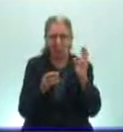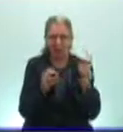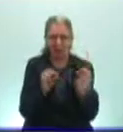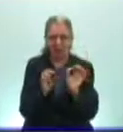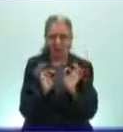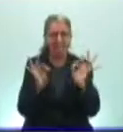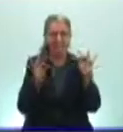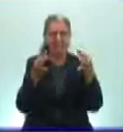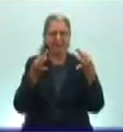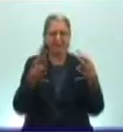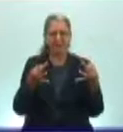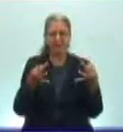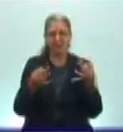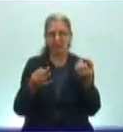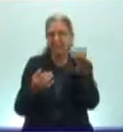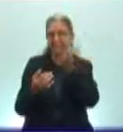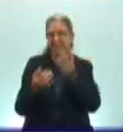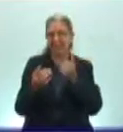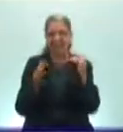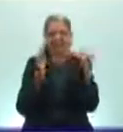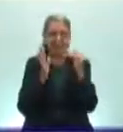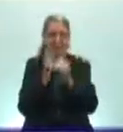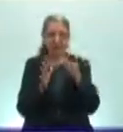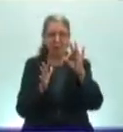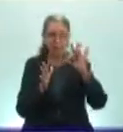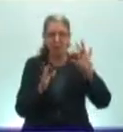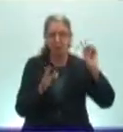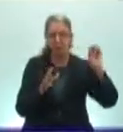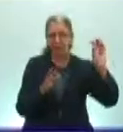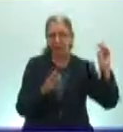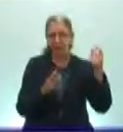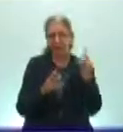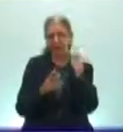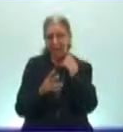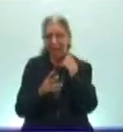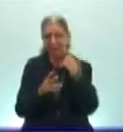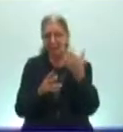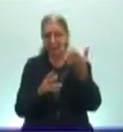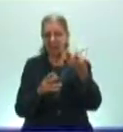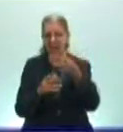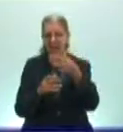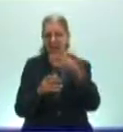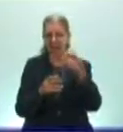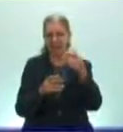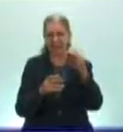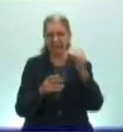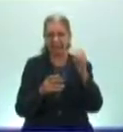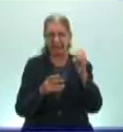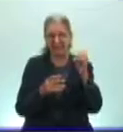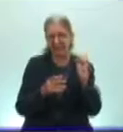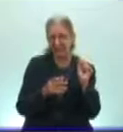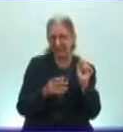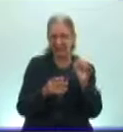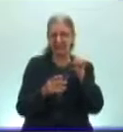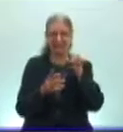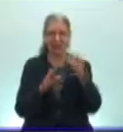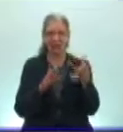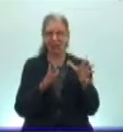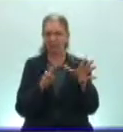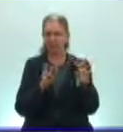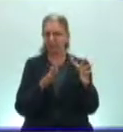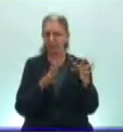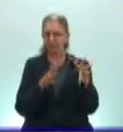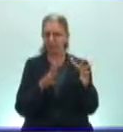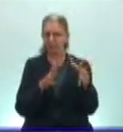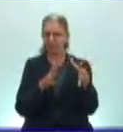de 3.800 años, un escriba egipcio llamado Ames dio la primera aproximación de pi cuando dijo: El área